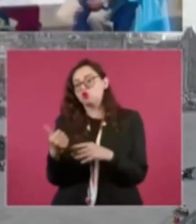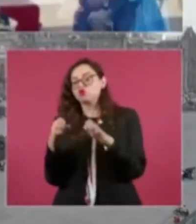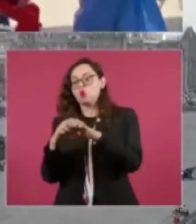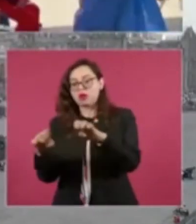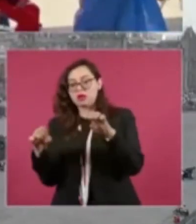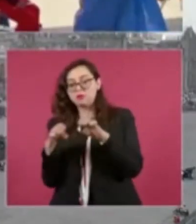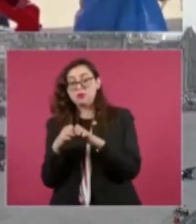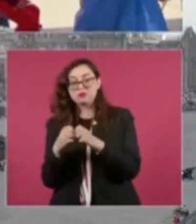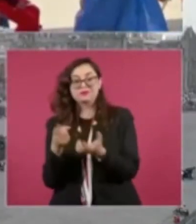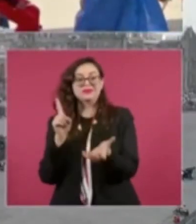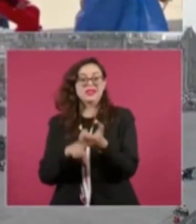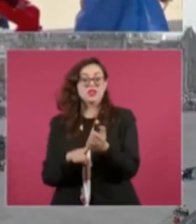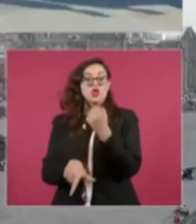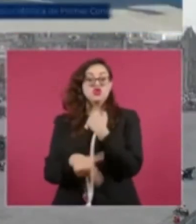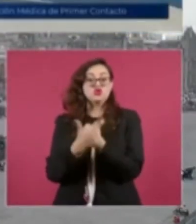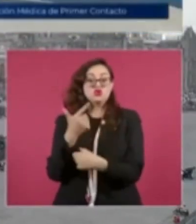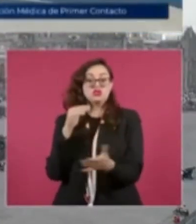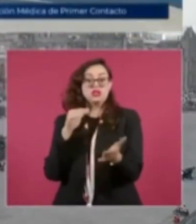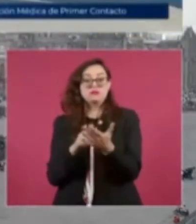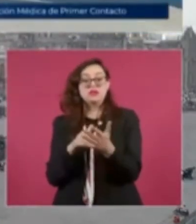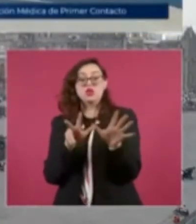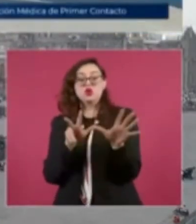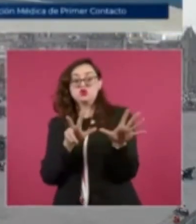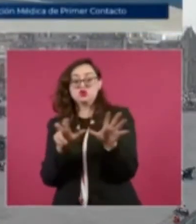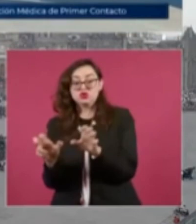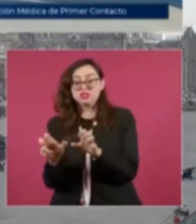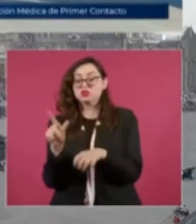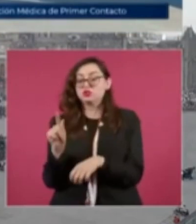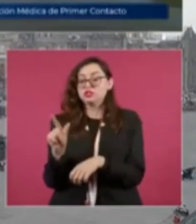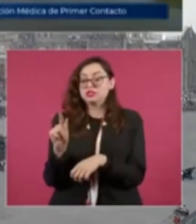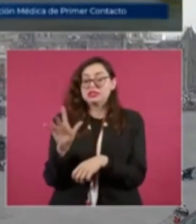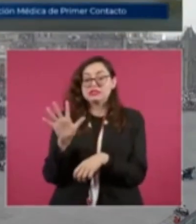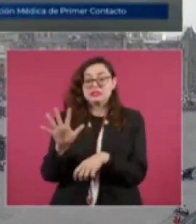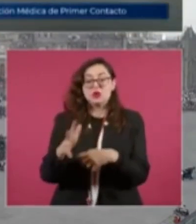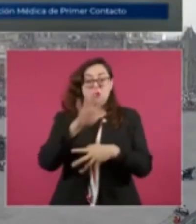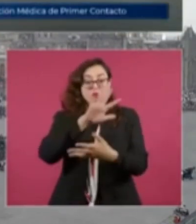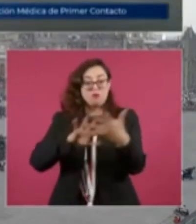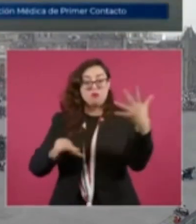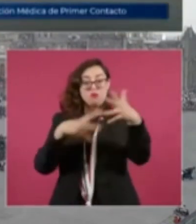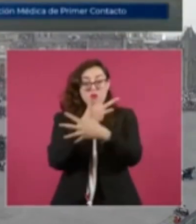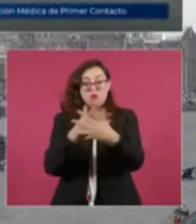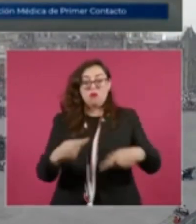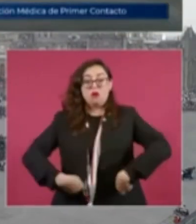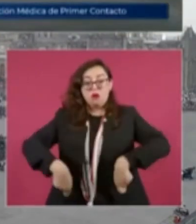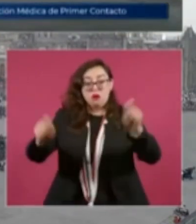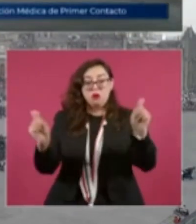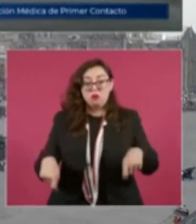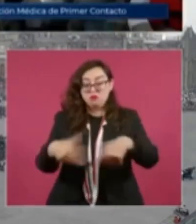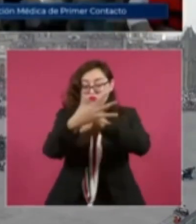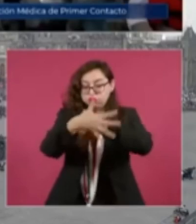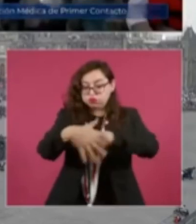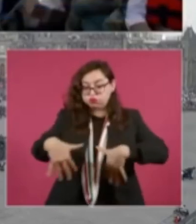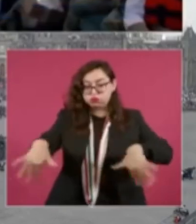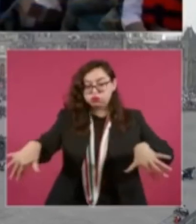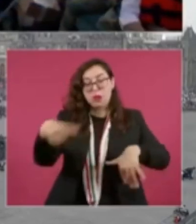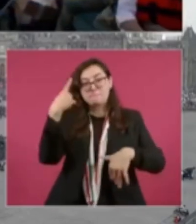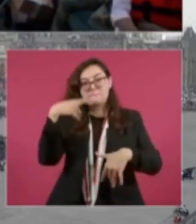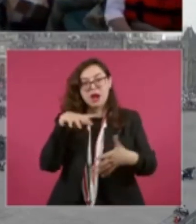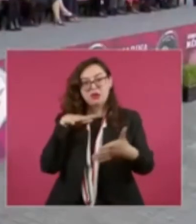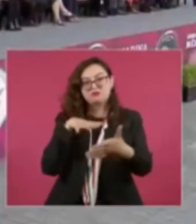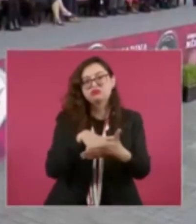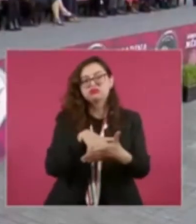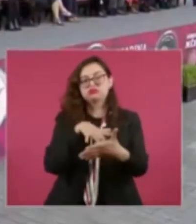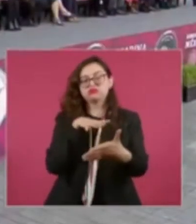muchísimo, bueno, pues que vayamos uno por uno, lo vayamos presentando. Así está, así Vicente se tomó fotos y saludó al